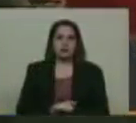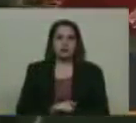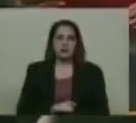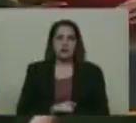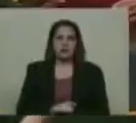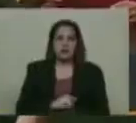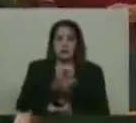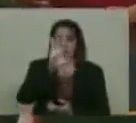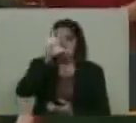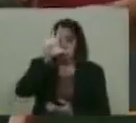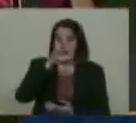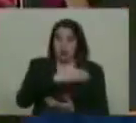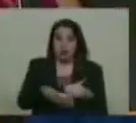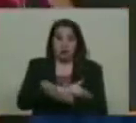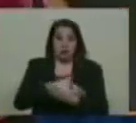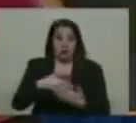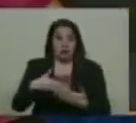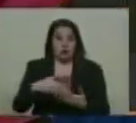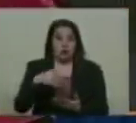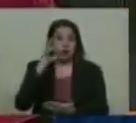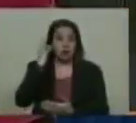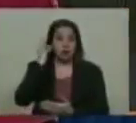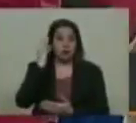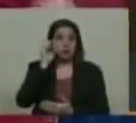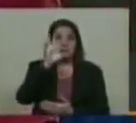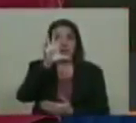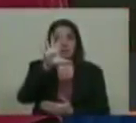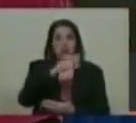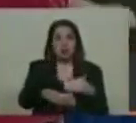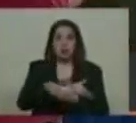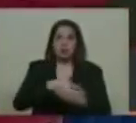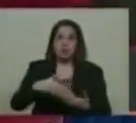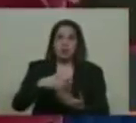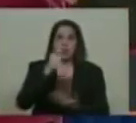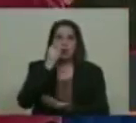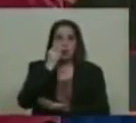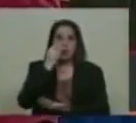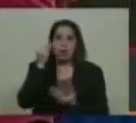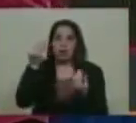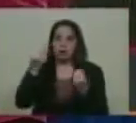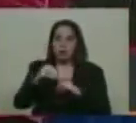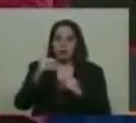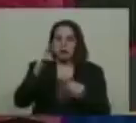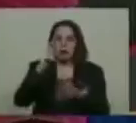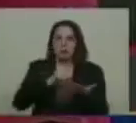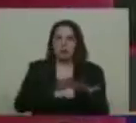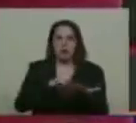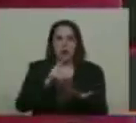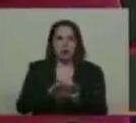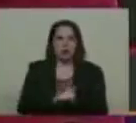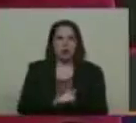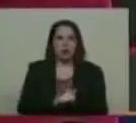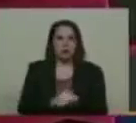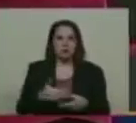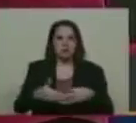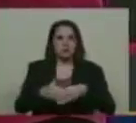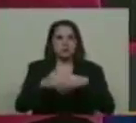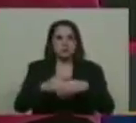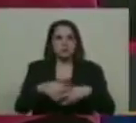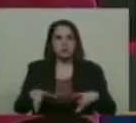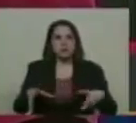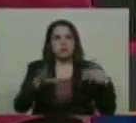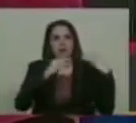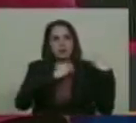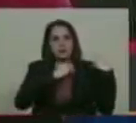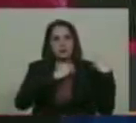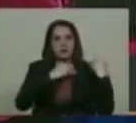Cinco millones de mujeres y 5 millones de hombres, estoy de acuerdo. Aprobado, Blanca. Asume, pues,